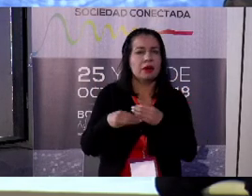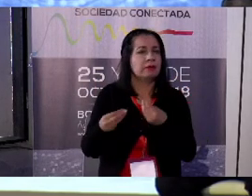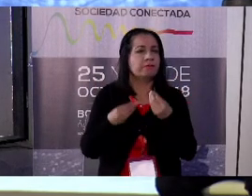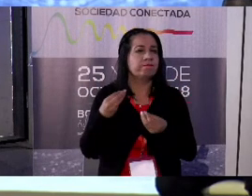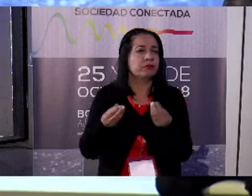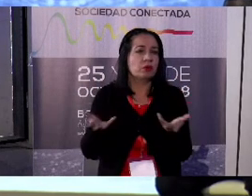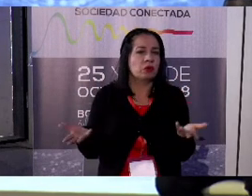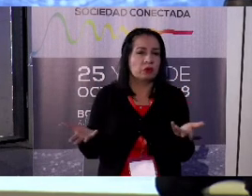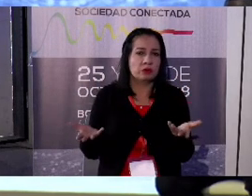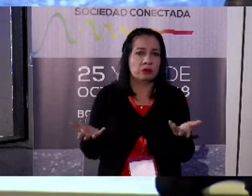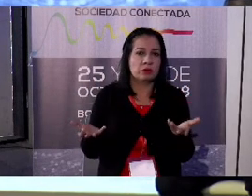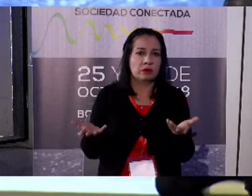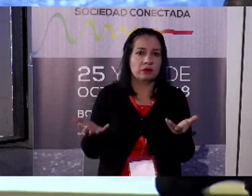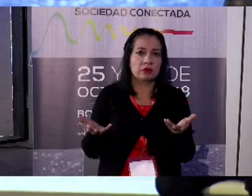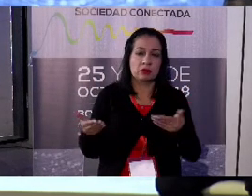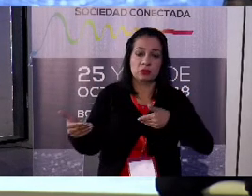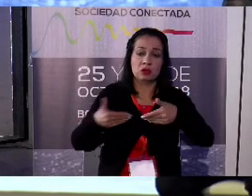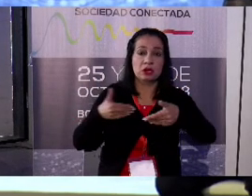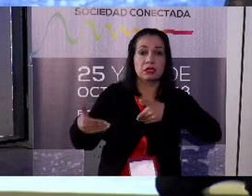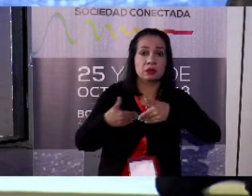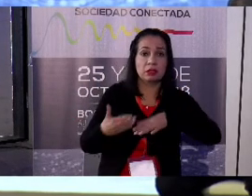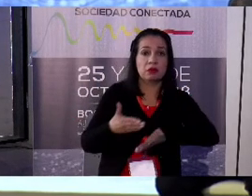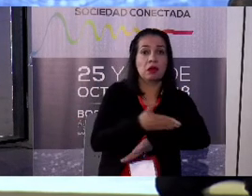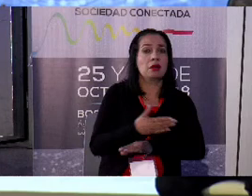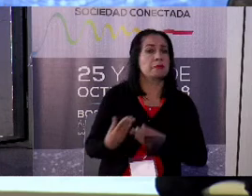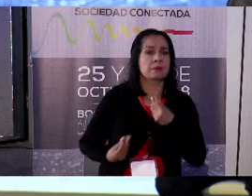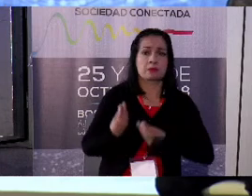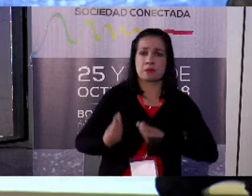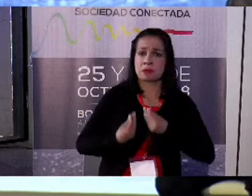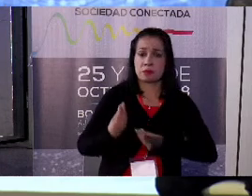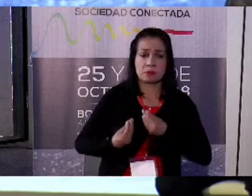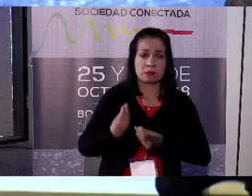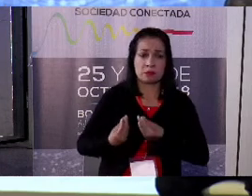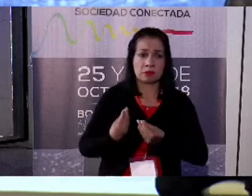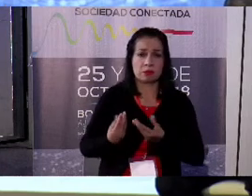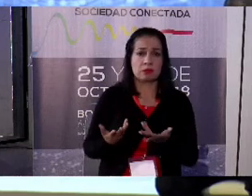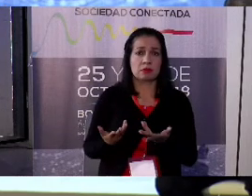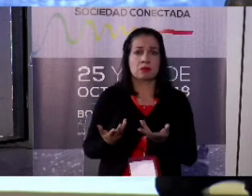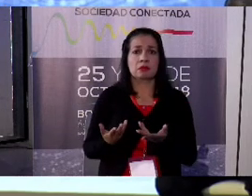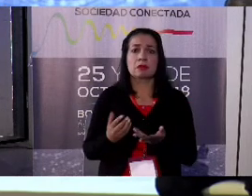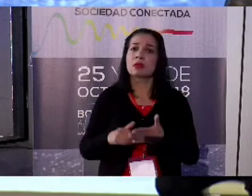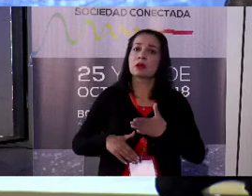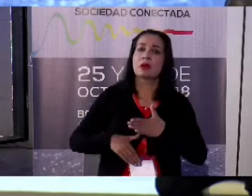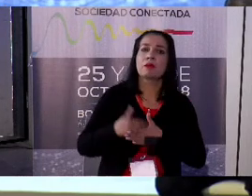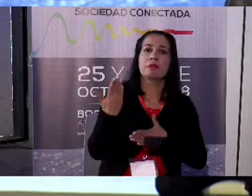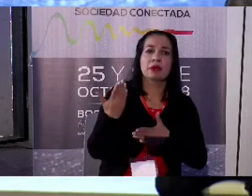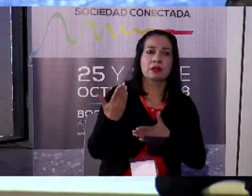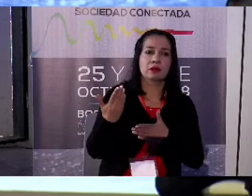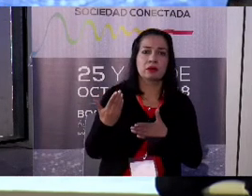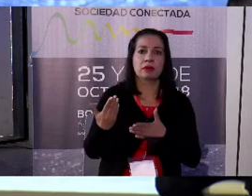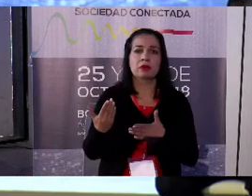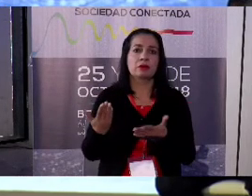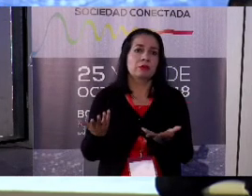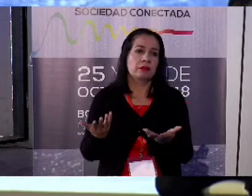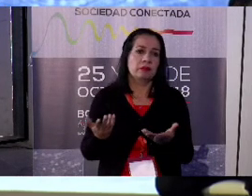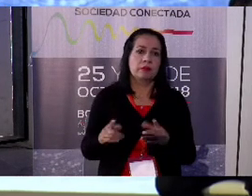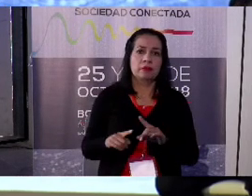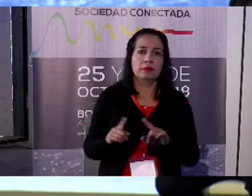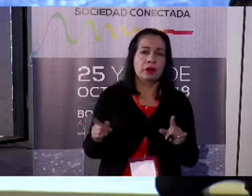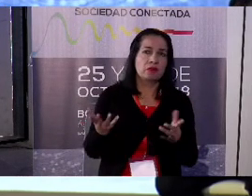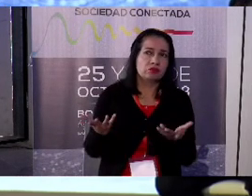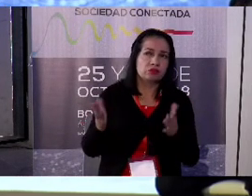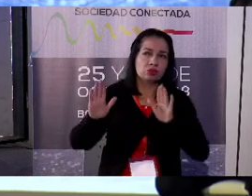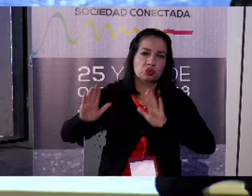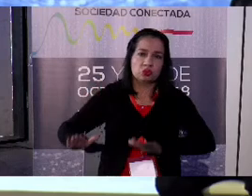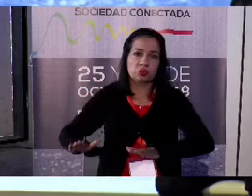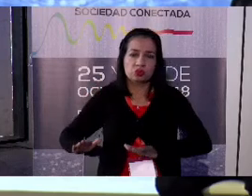una licitación que no se hizo o sea eh se se empezó pero se se tuvo